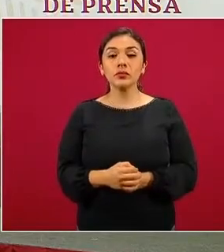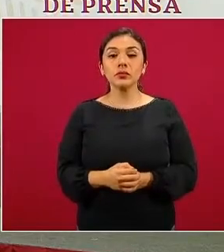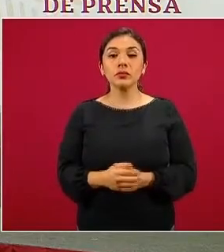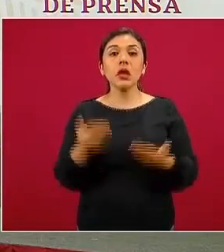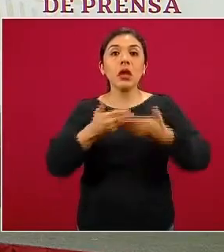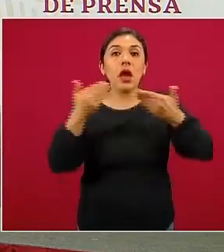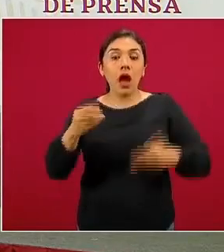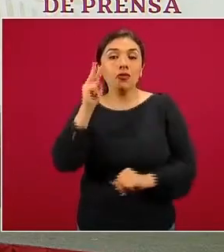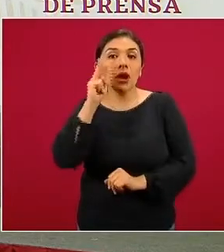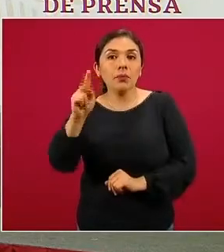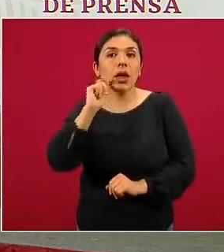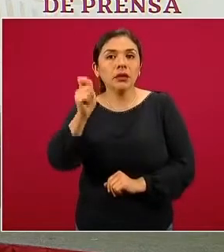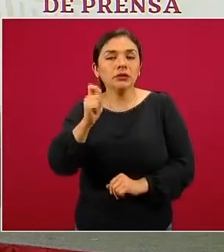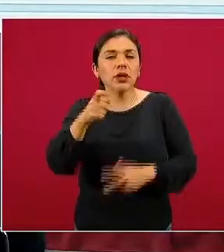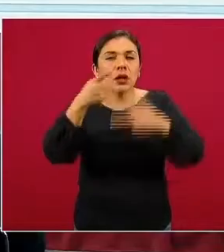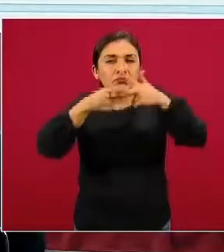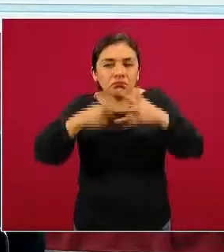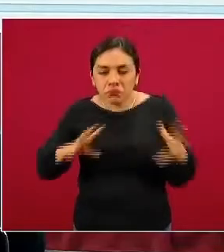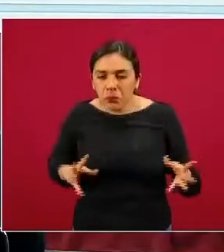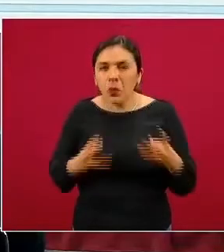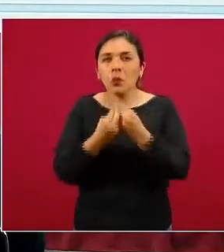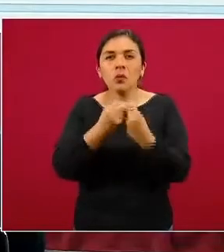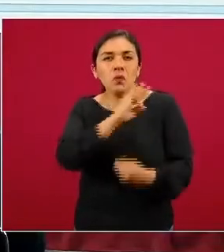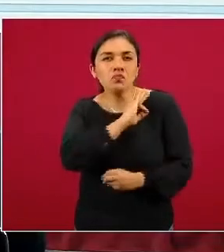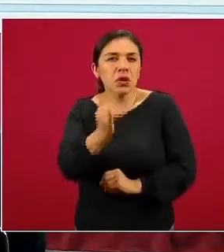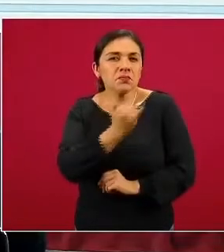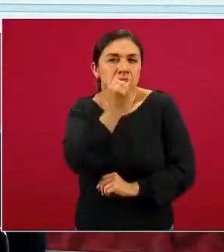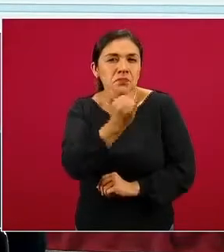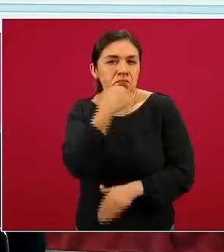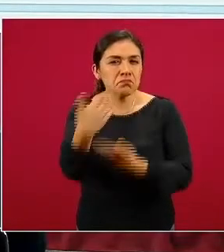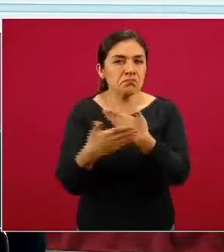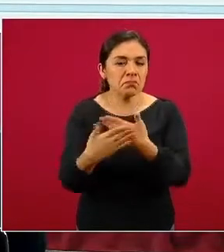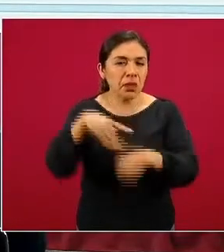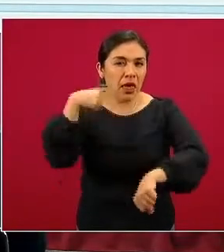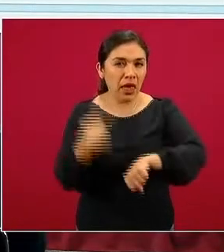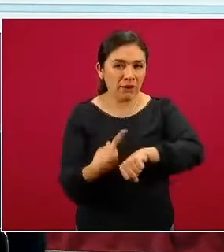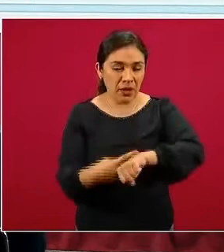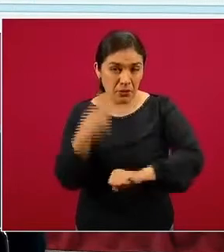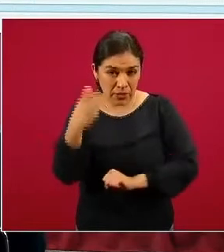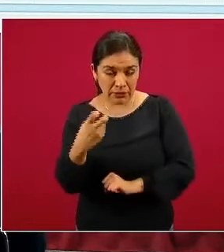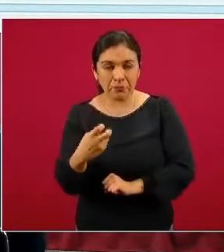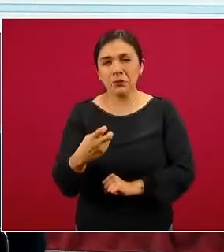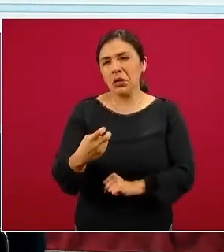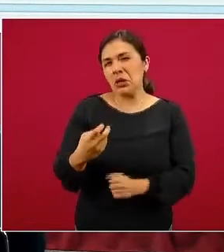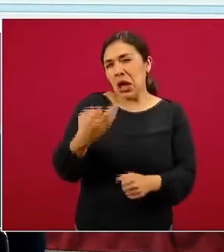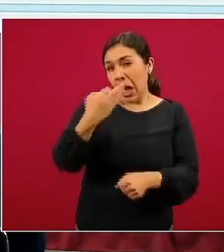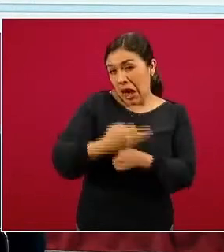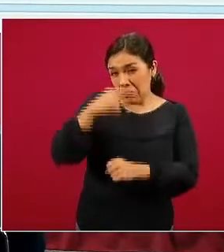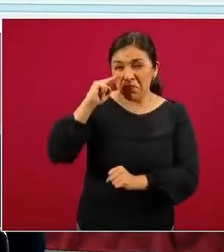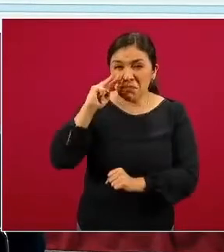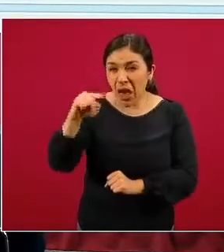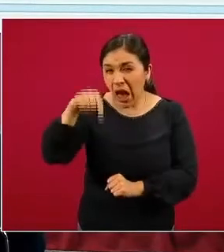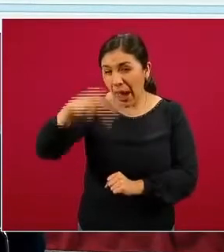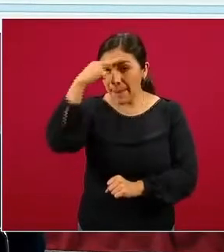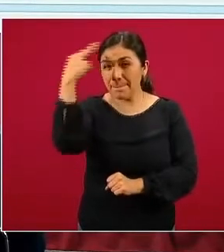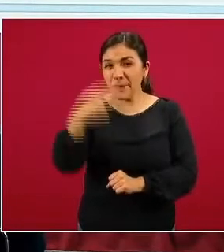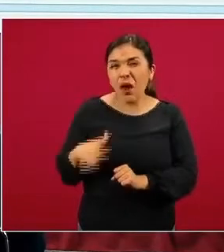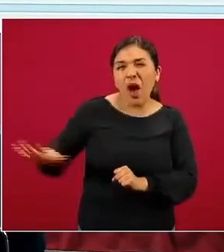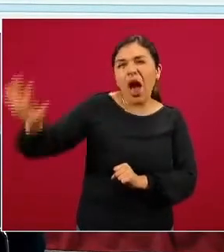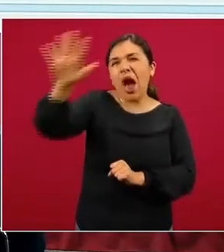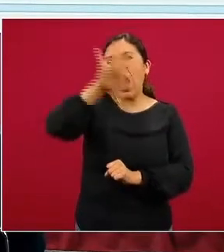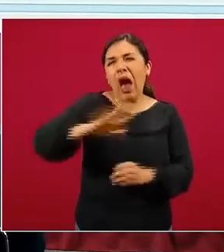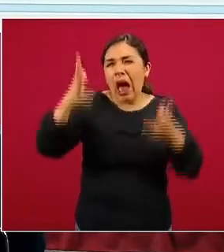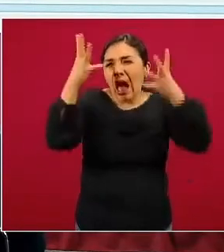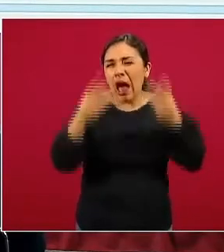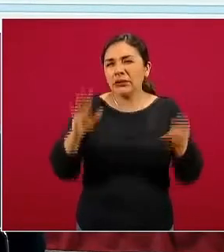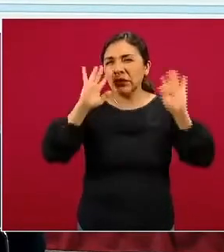ahora veremos los casos estimados. En base a esa estimación, consideramos que en México, al menos del universo que está